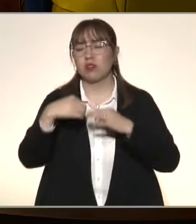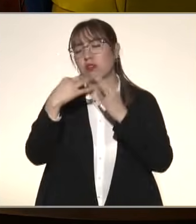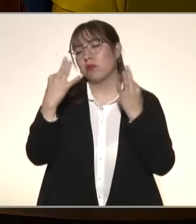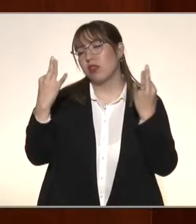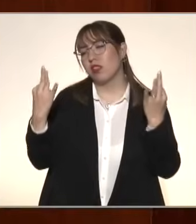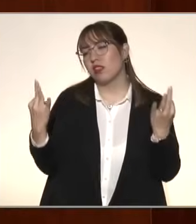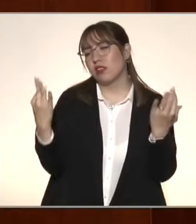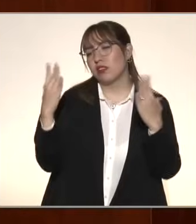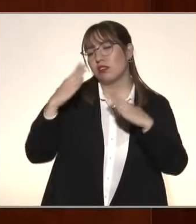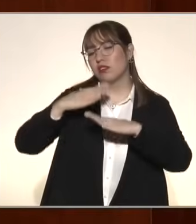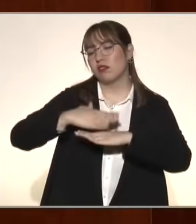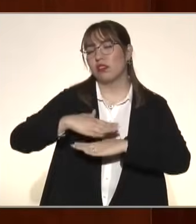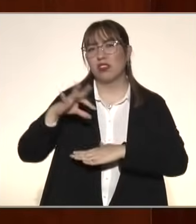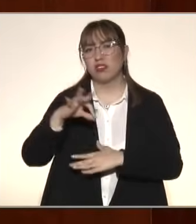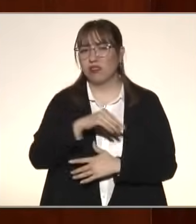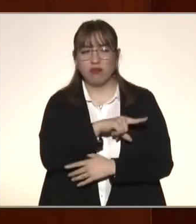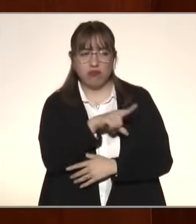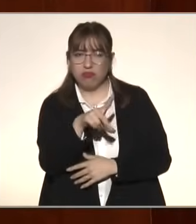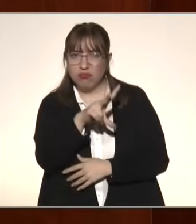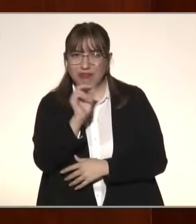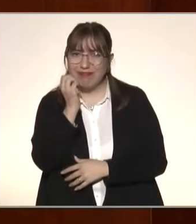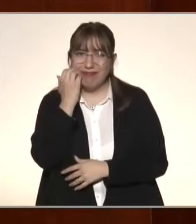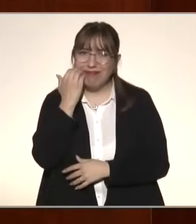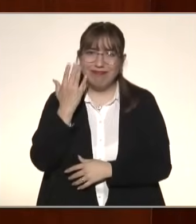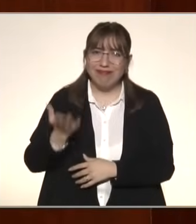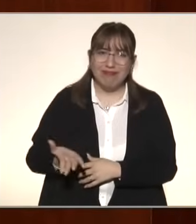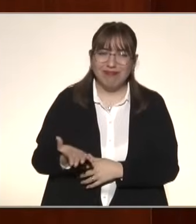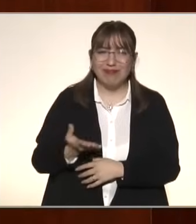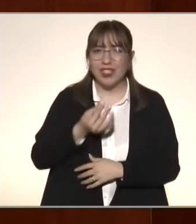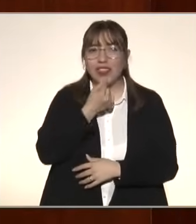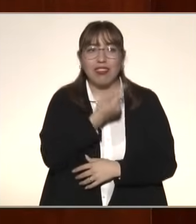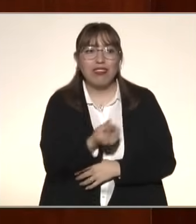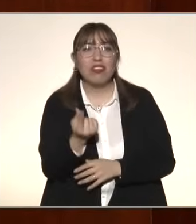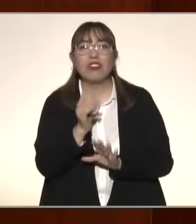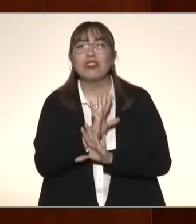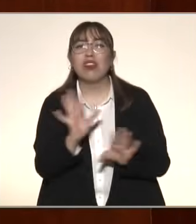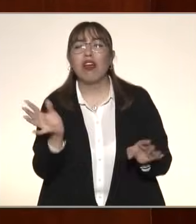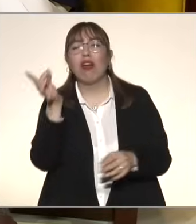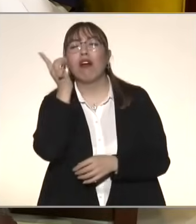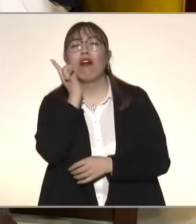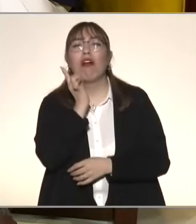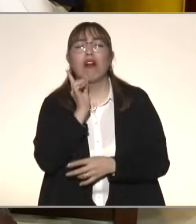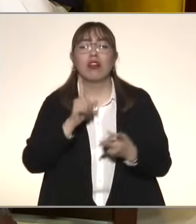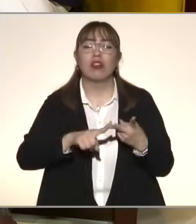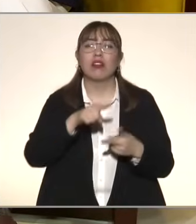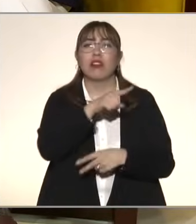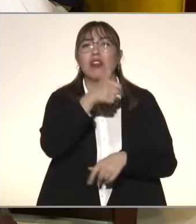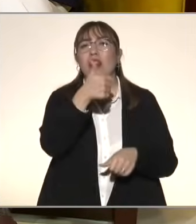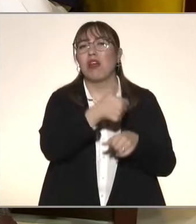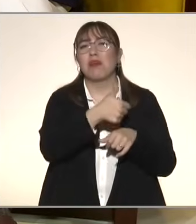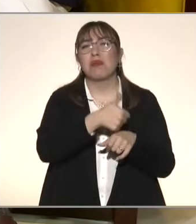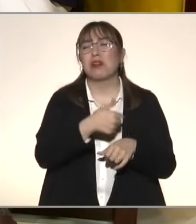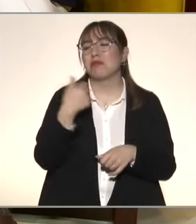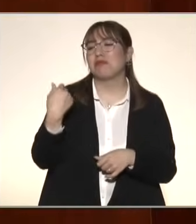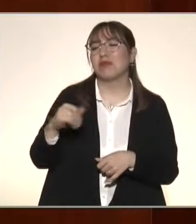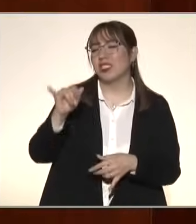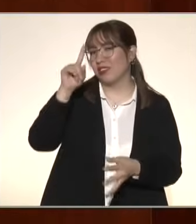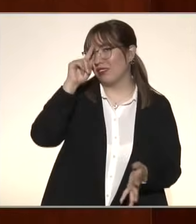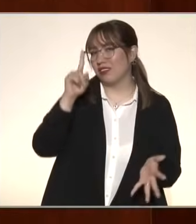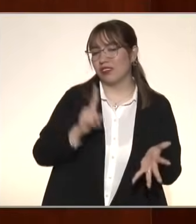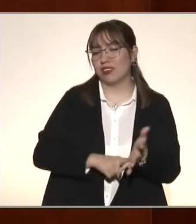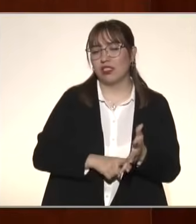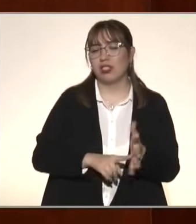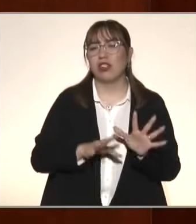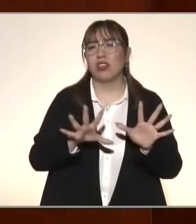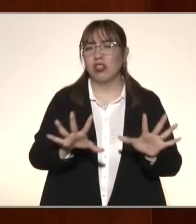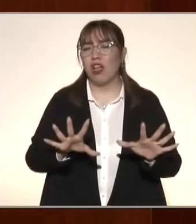lo mejor no lo quieren hacer. A lo mejor los niños ya se durmieron, a lo mejor el abuelo no cree en eso, ¿sí? Entonces, ser